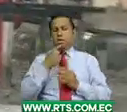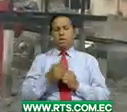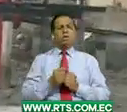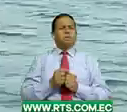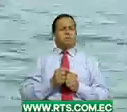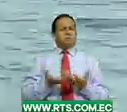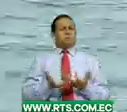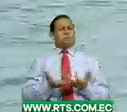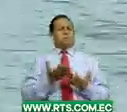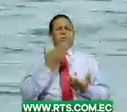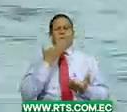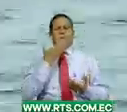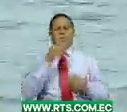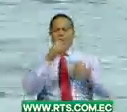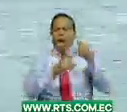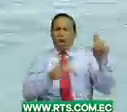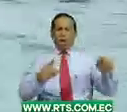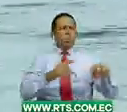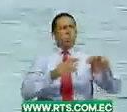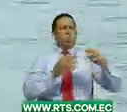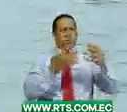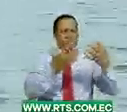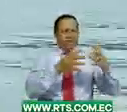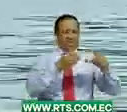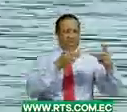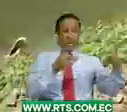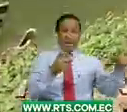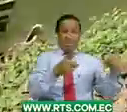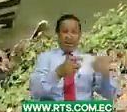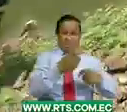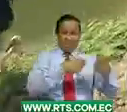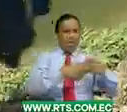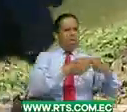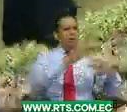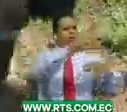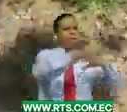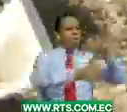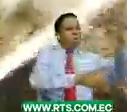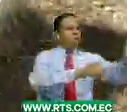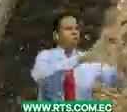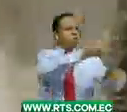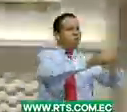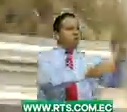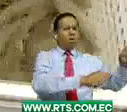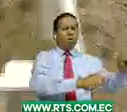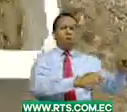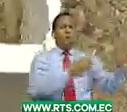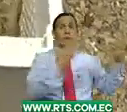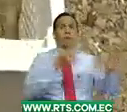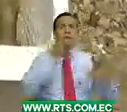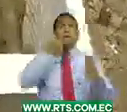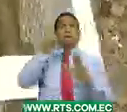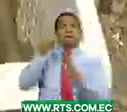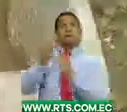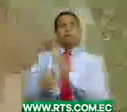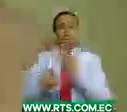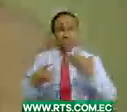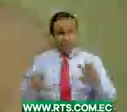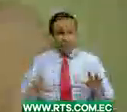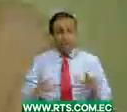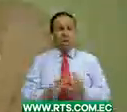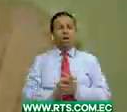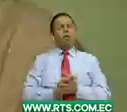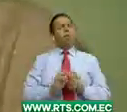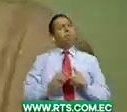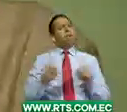otro delito que agudiza el problema de la inseguridad, denunciada por la Cámara Nacional de Acuacultura. Que alguien